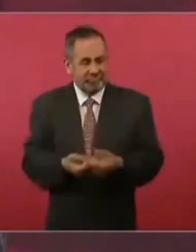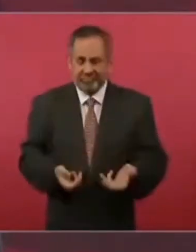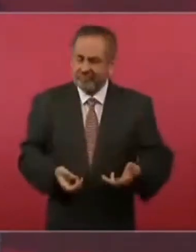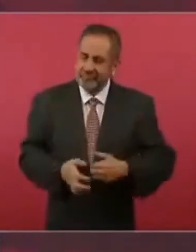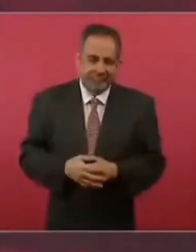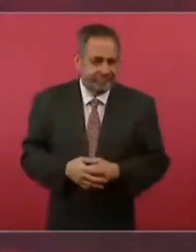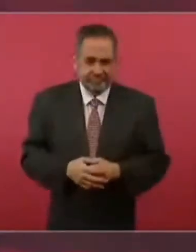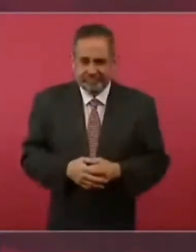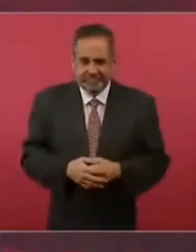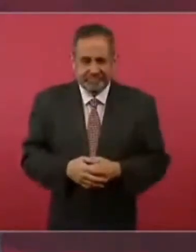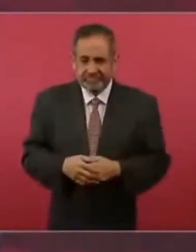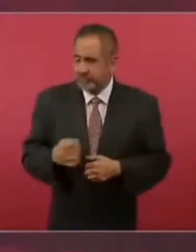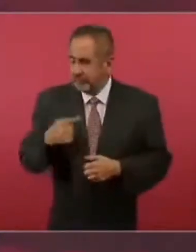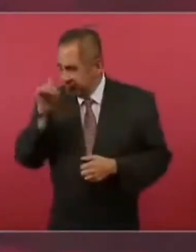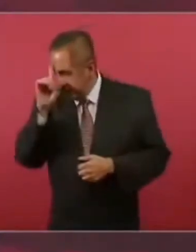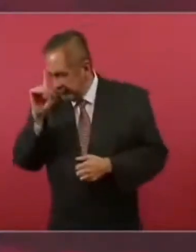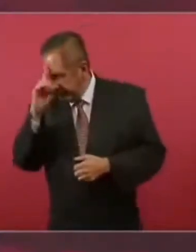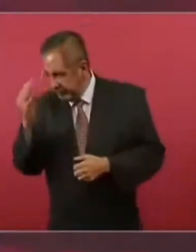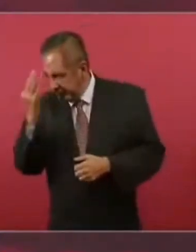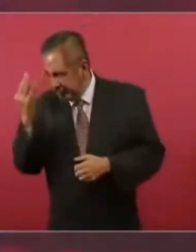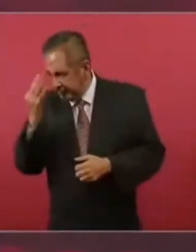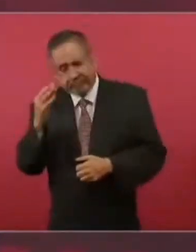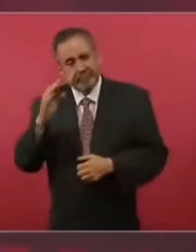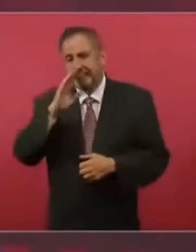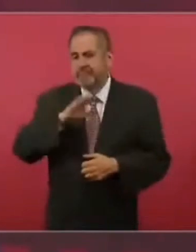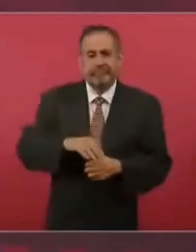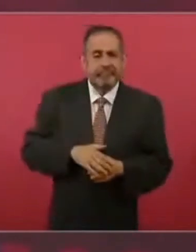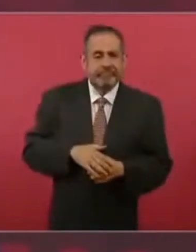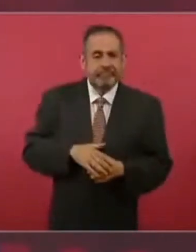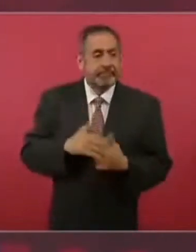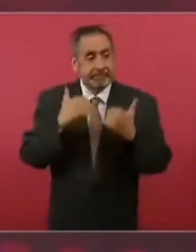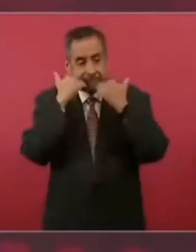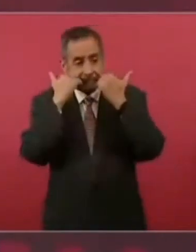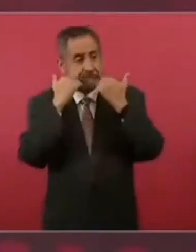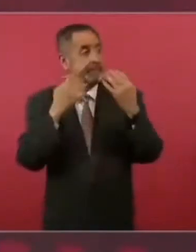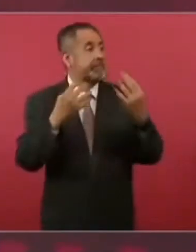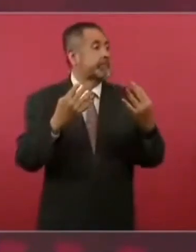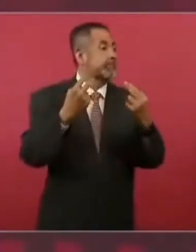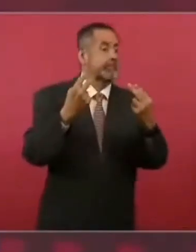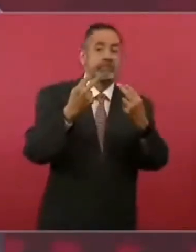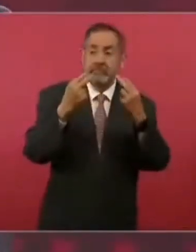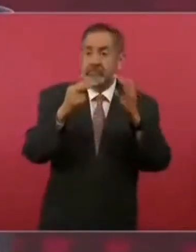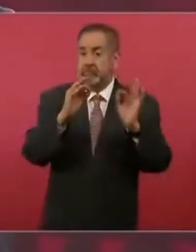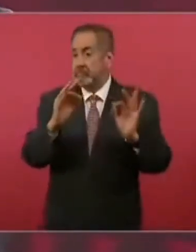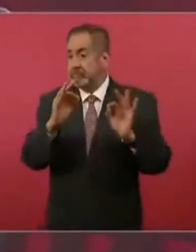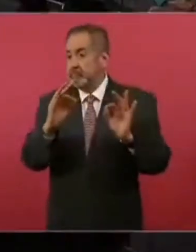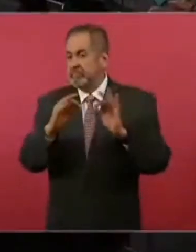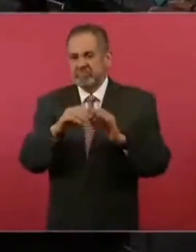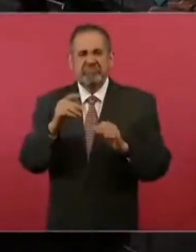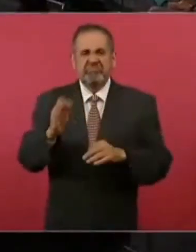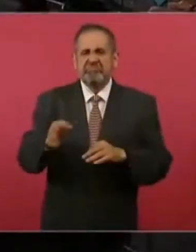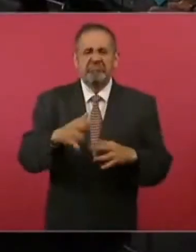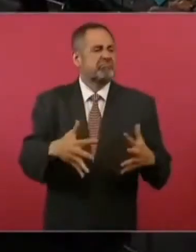mal aconsejado, queriendo quedar bien con las organizaciones